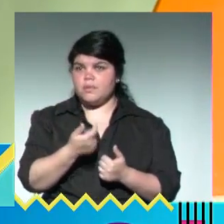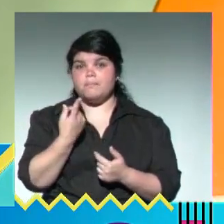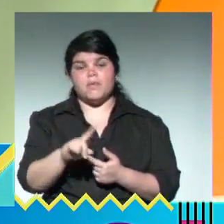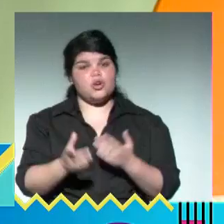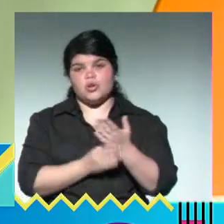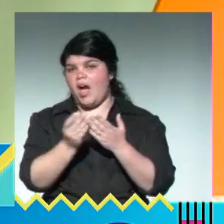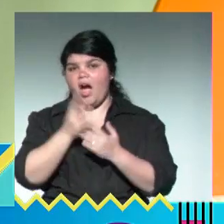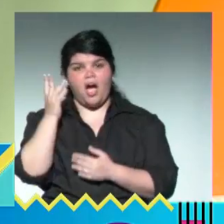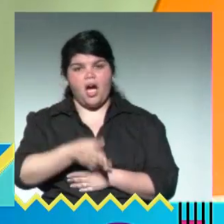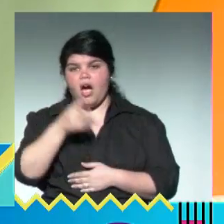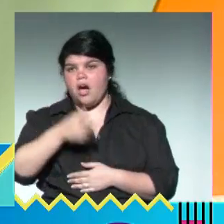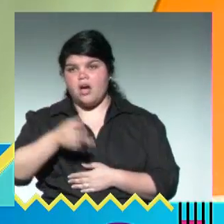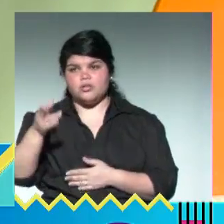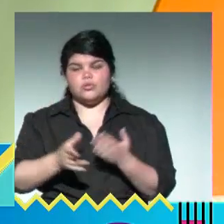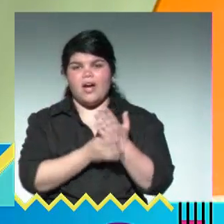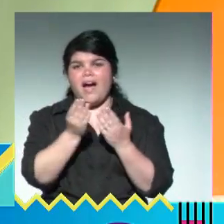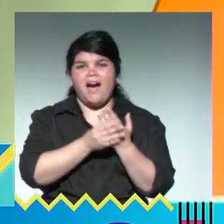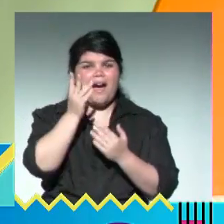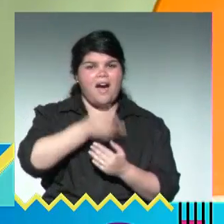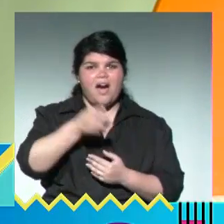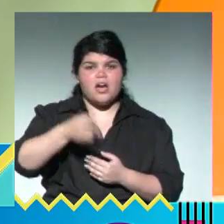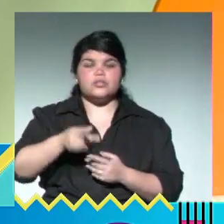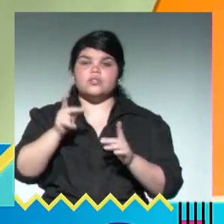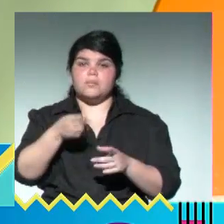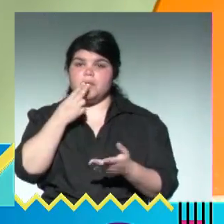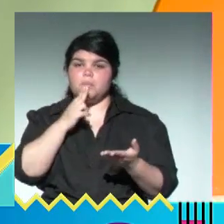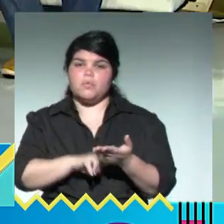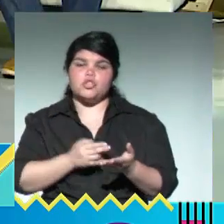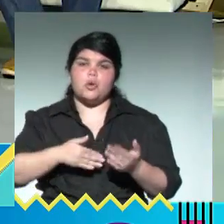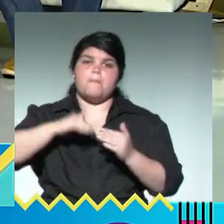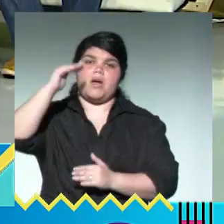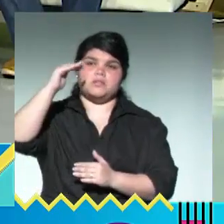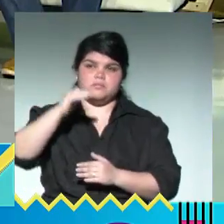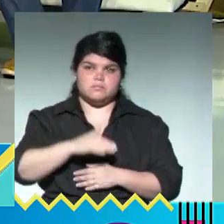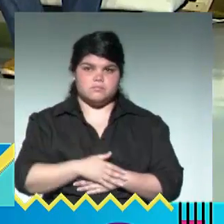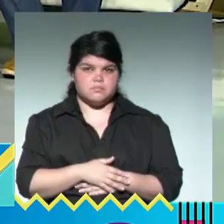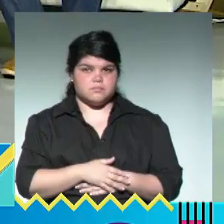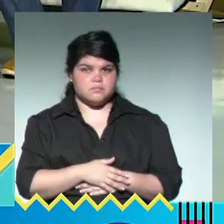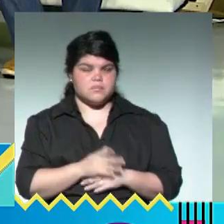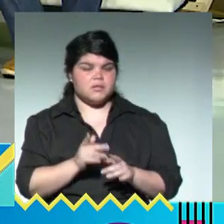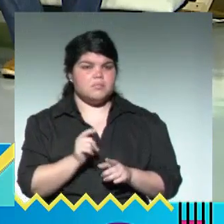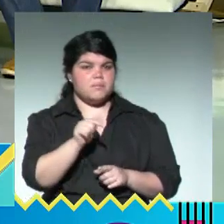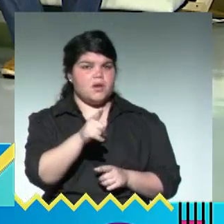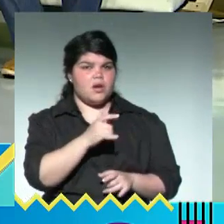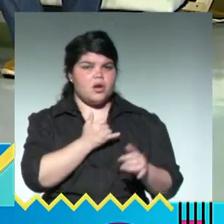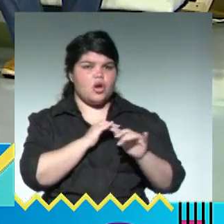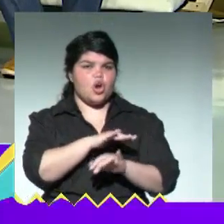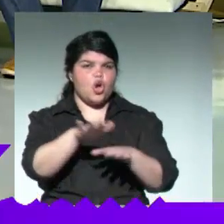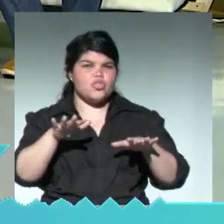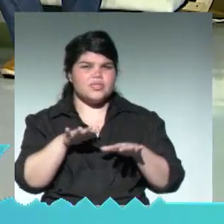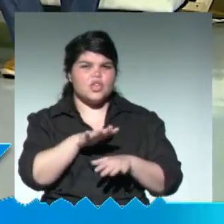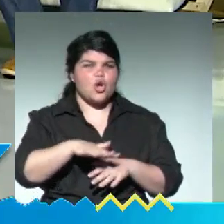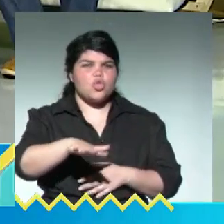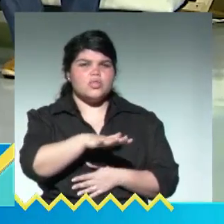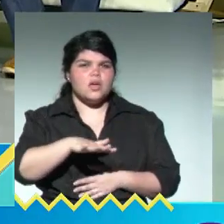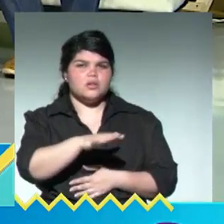ajuste, de recorte de gastos y de incremento de impuestos. En ese contexto quería preguntarles si